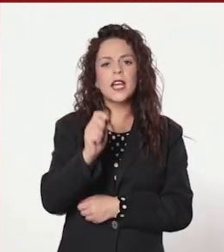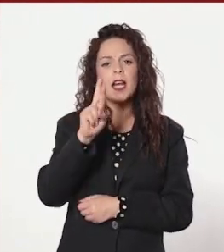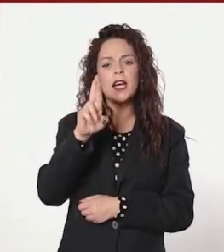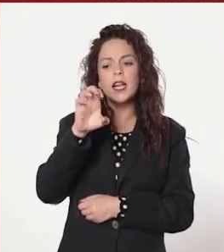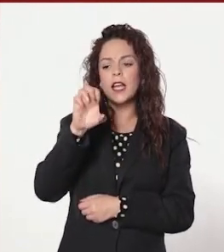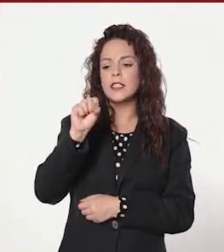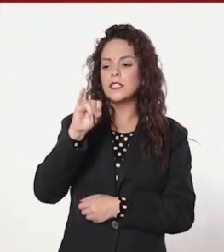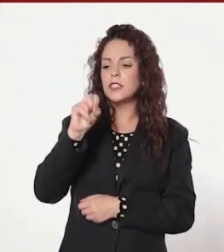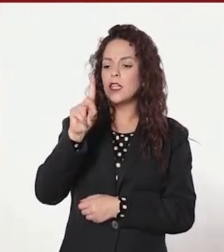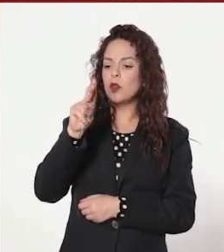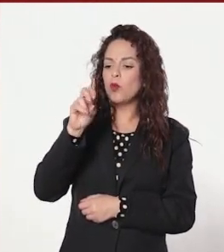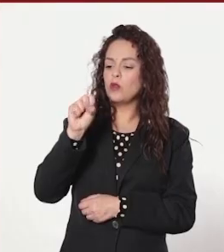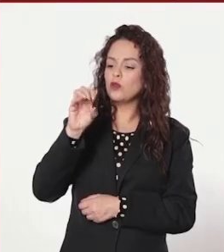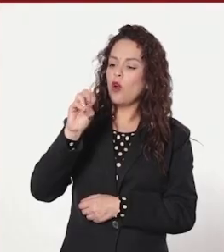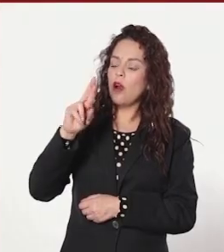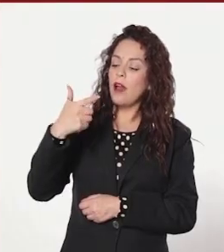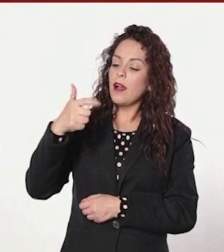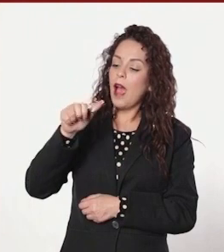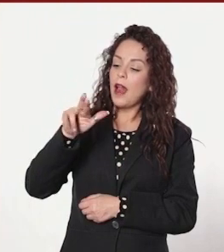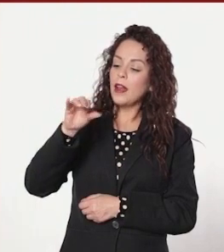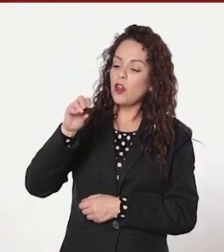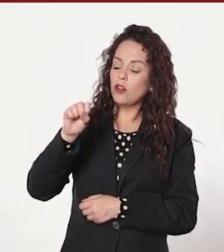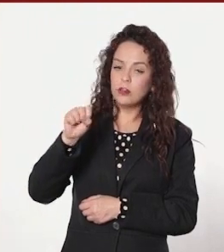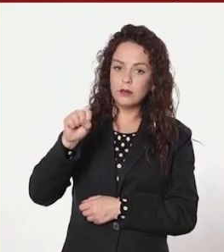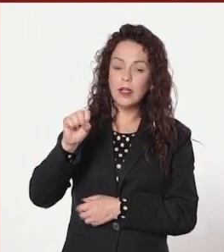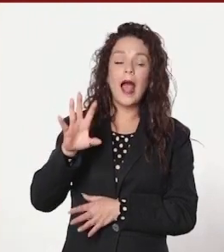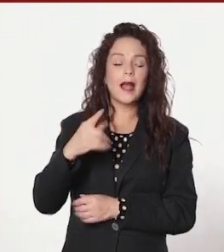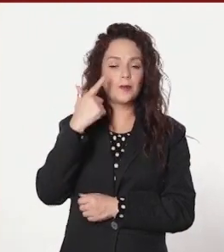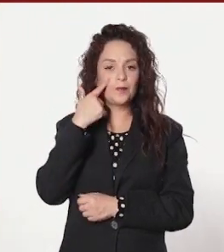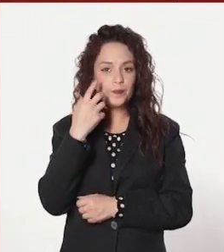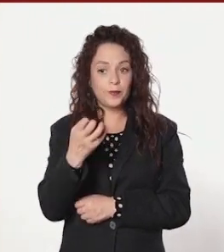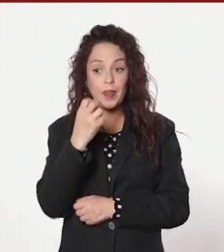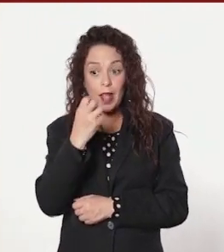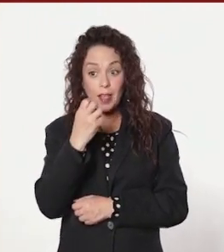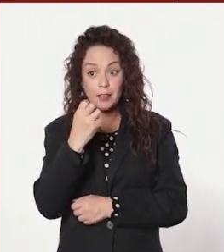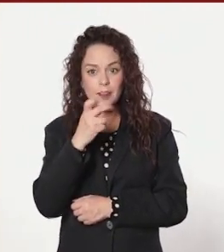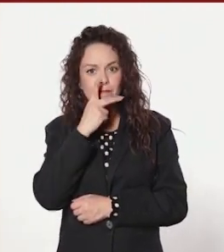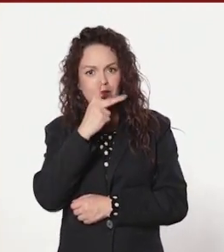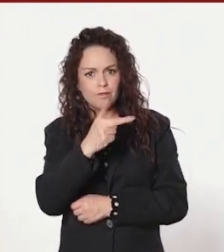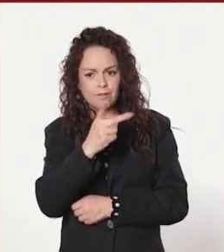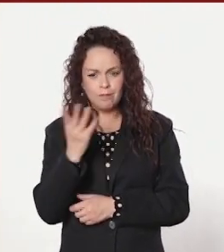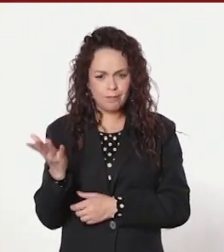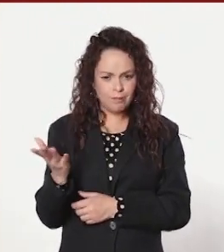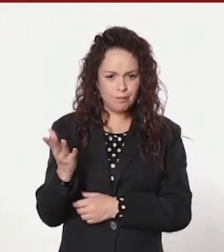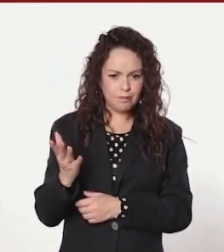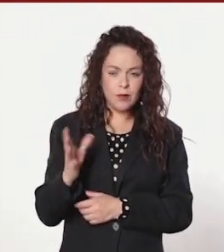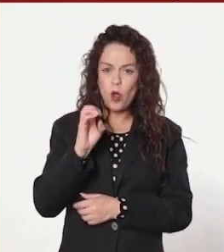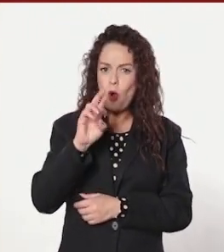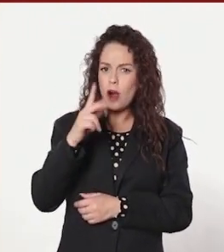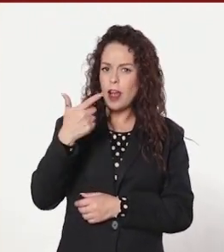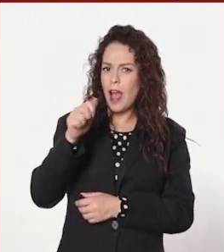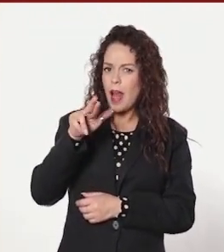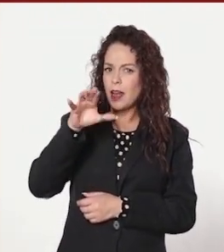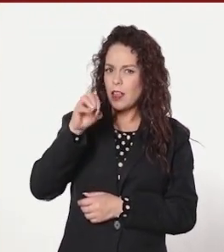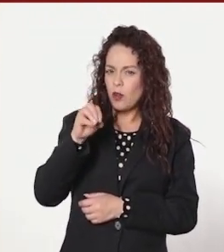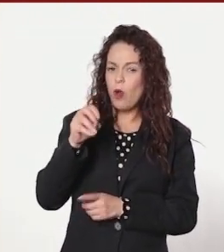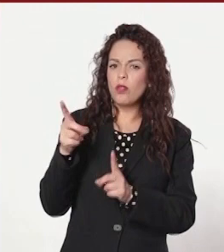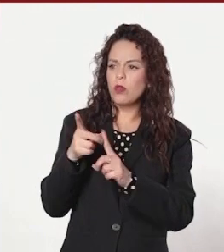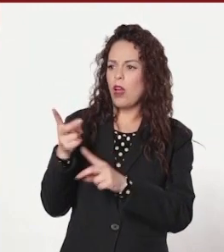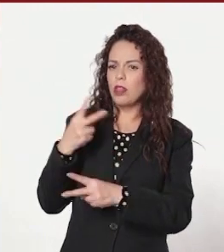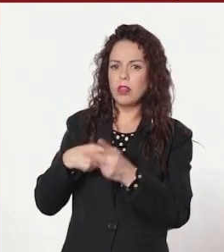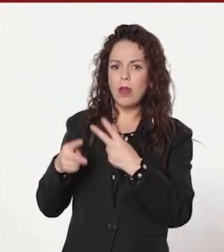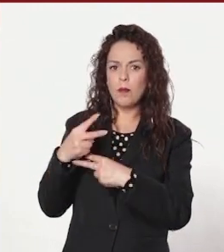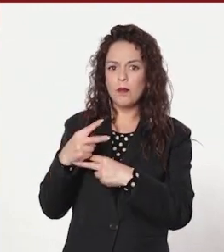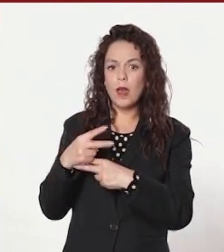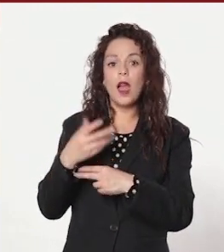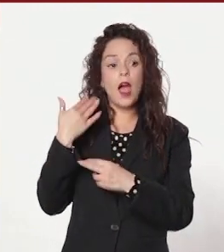los residuos orgánicos, hay un juego de palabras ahí muy chistoso, ¿no? Pero algo orgánico es algo que proviene de algo